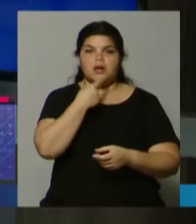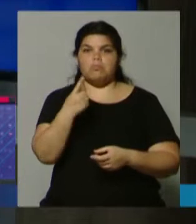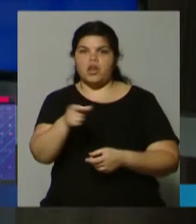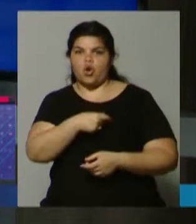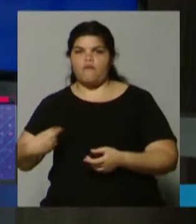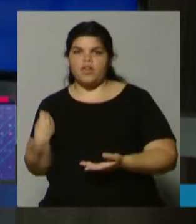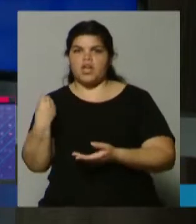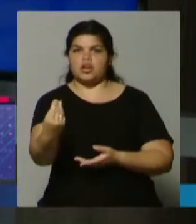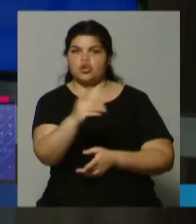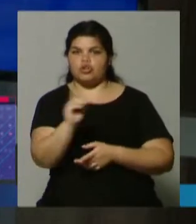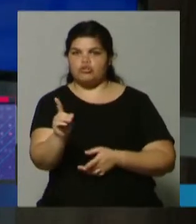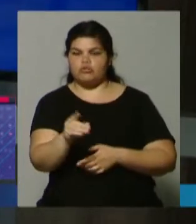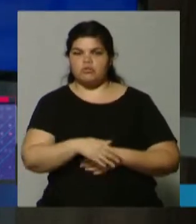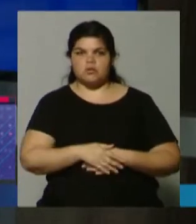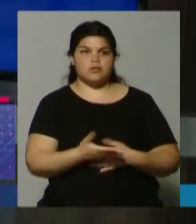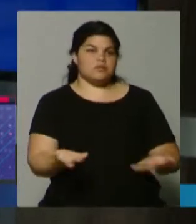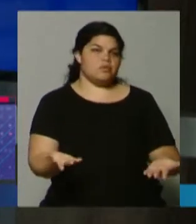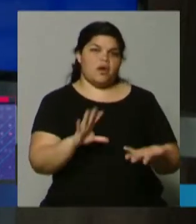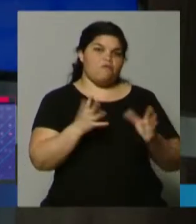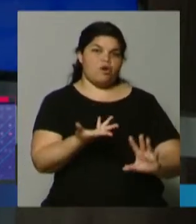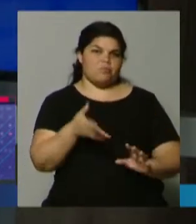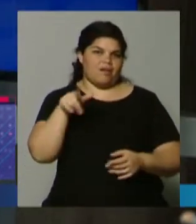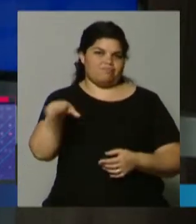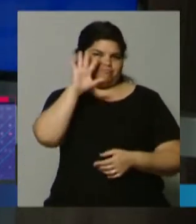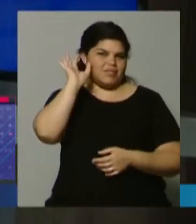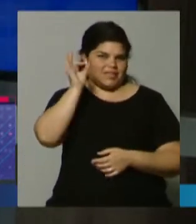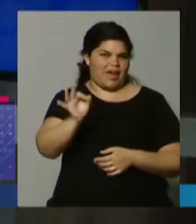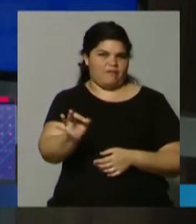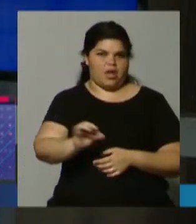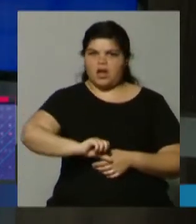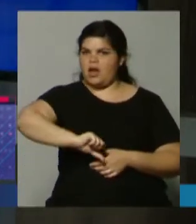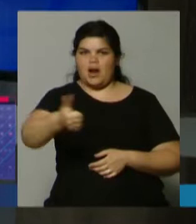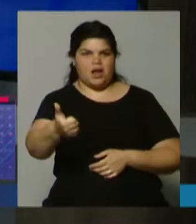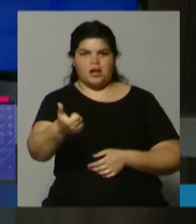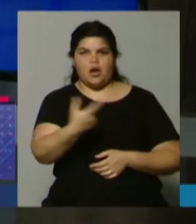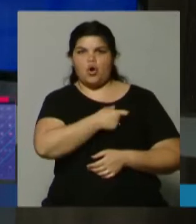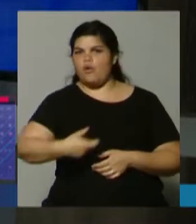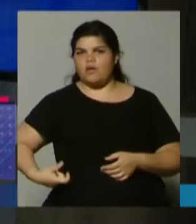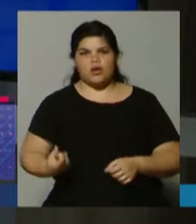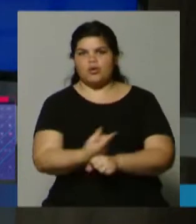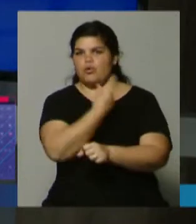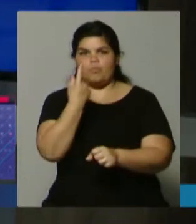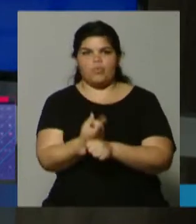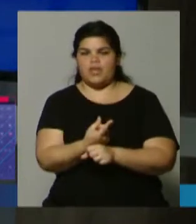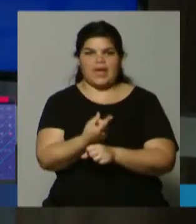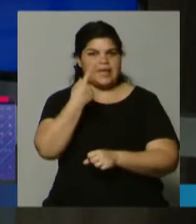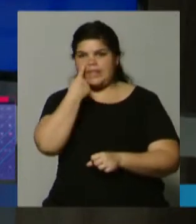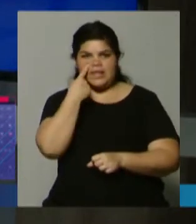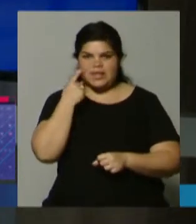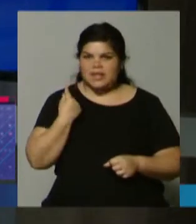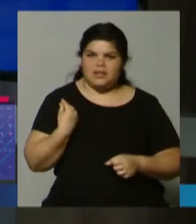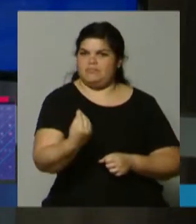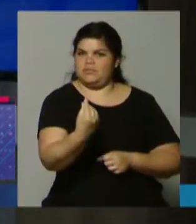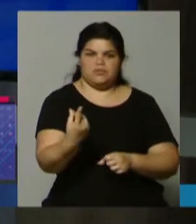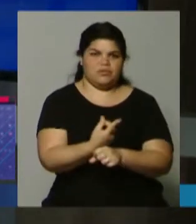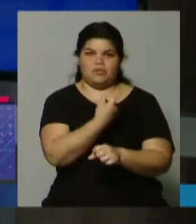poco de realismo de cara a la elección. Ellos sabían que no tenían chances de ganar la gobernación, incluso tampoco ninguna intendencia. La forma que ellos